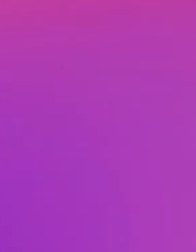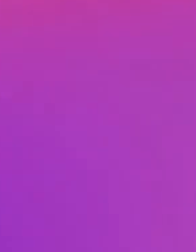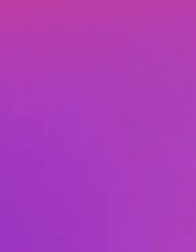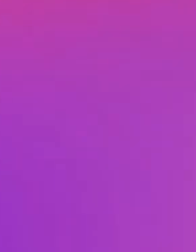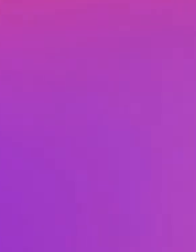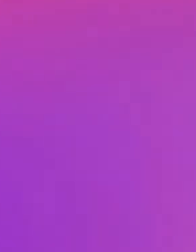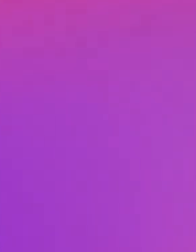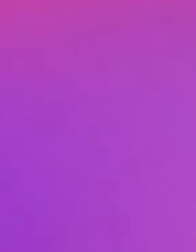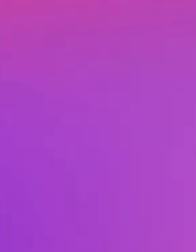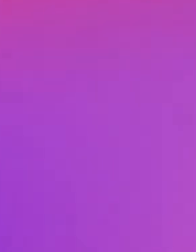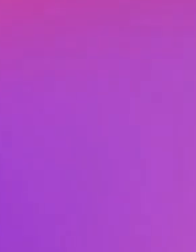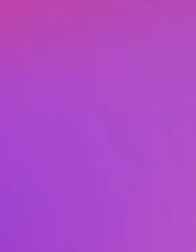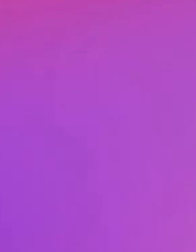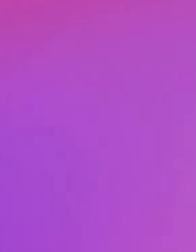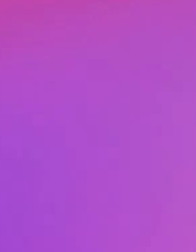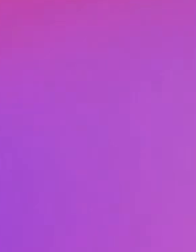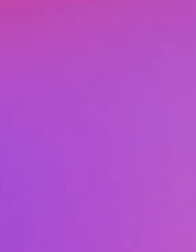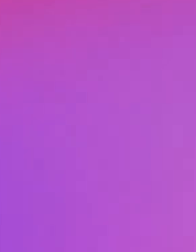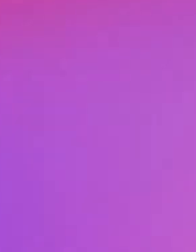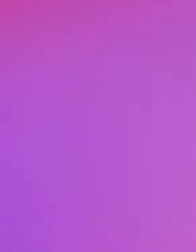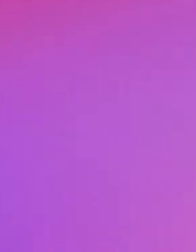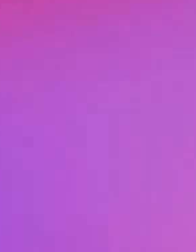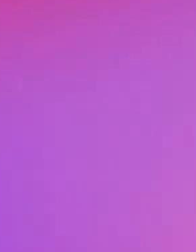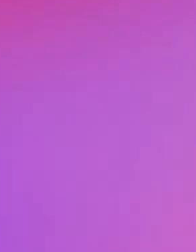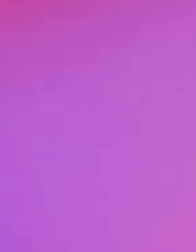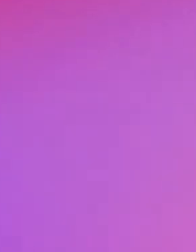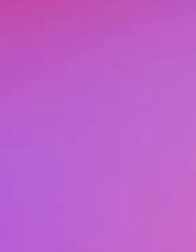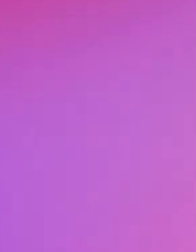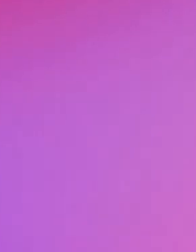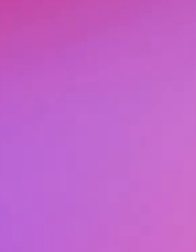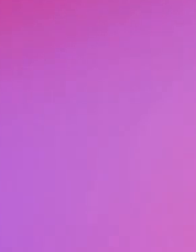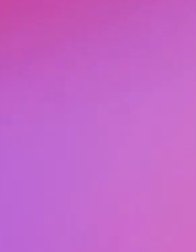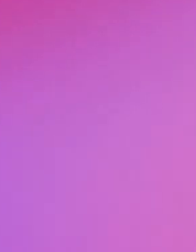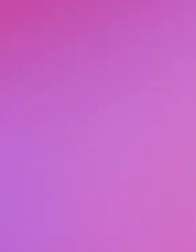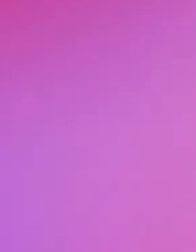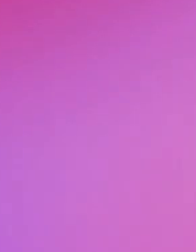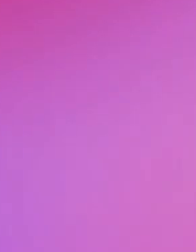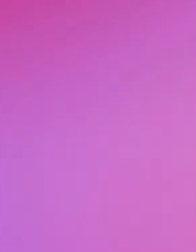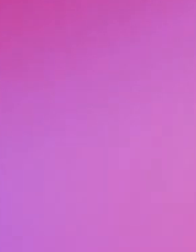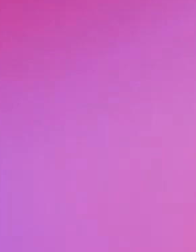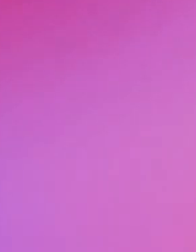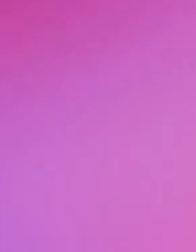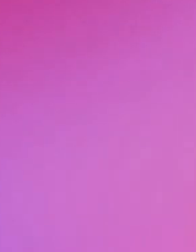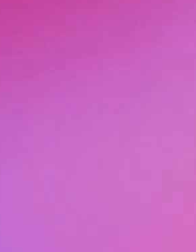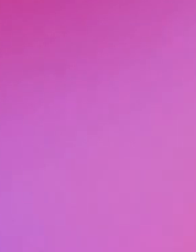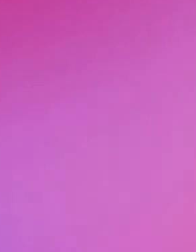conalitec.cep.gov.mx. Y recuerda que también cuentas con el sitio